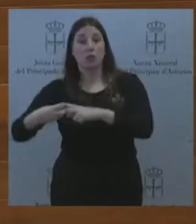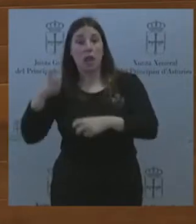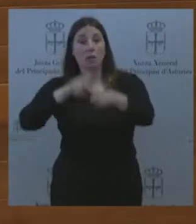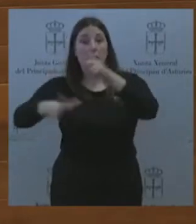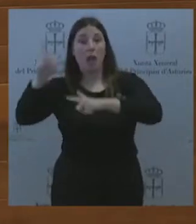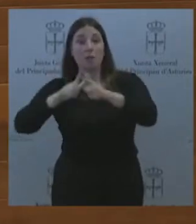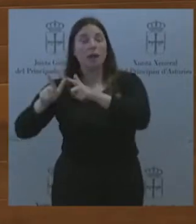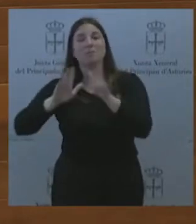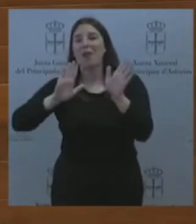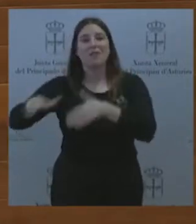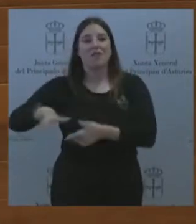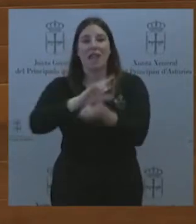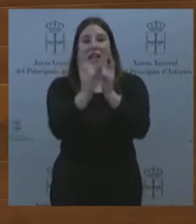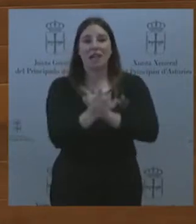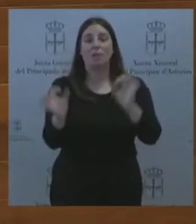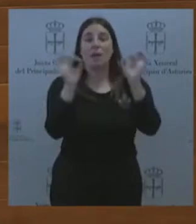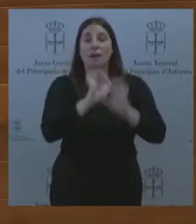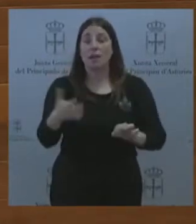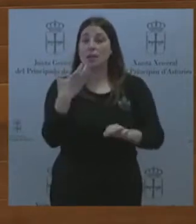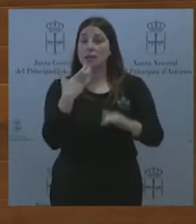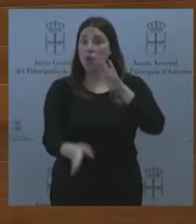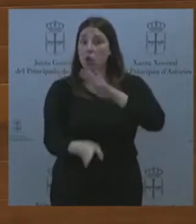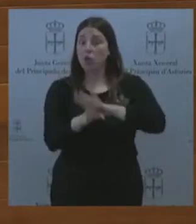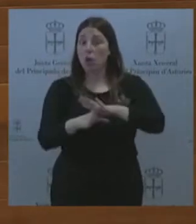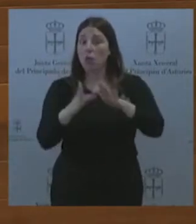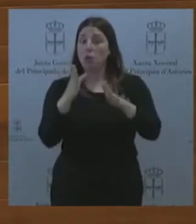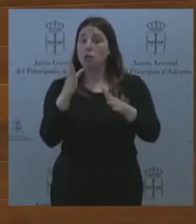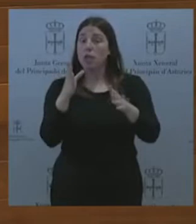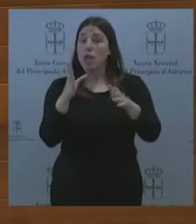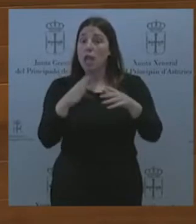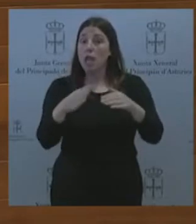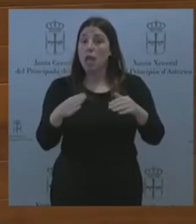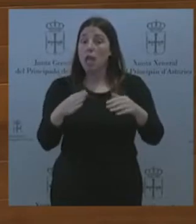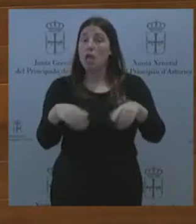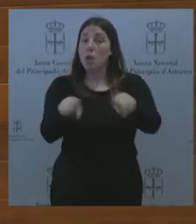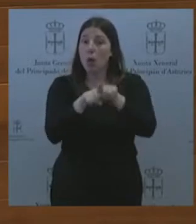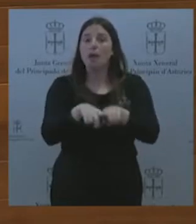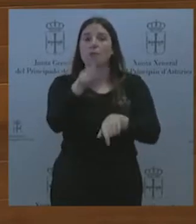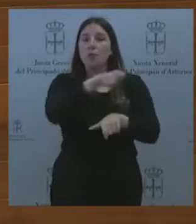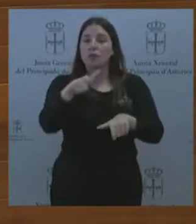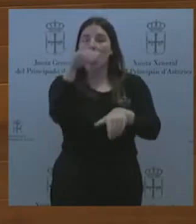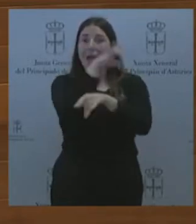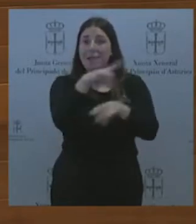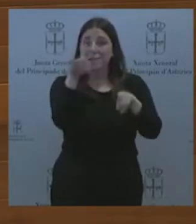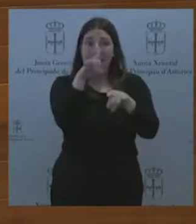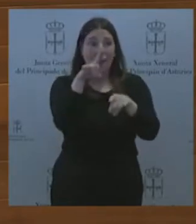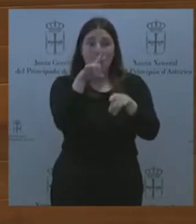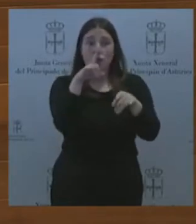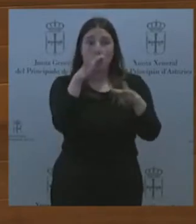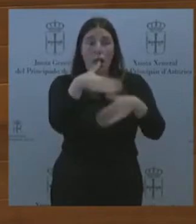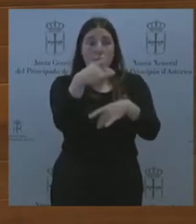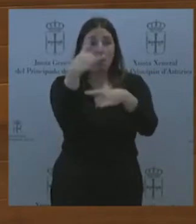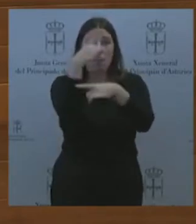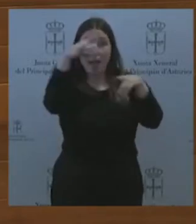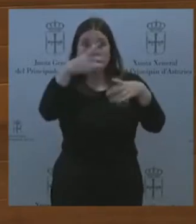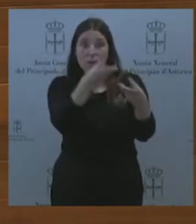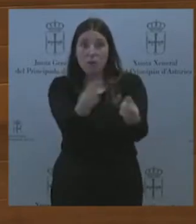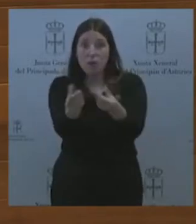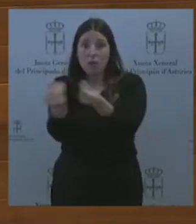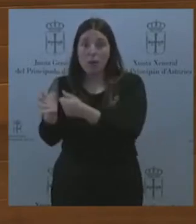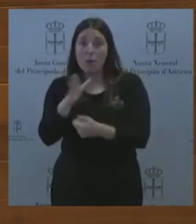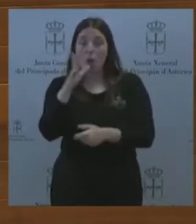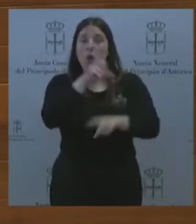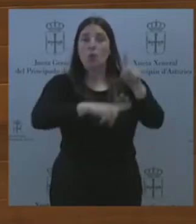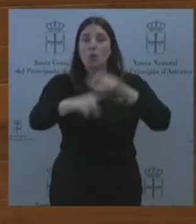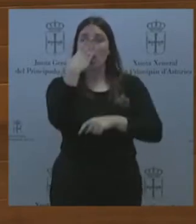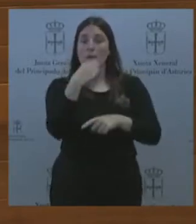habrá ni ganaderos ni ganaderías, porque todos son tramas para conseguir encauzar el problema del lobo a satisfacción de quienes pagan los platos